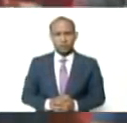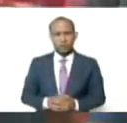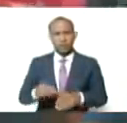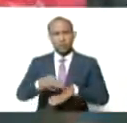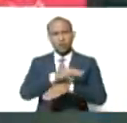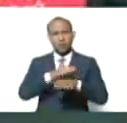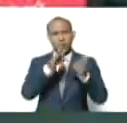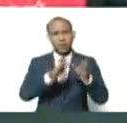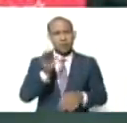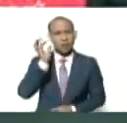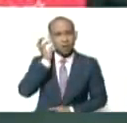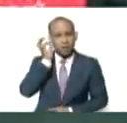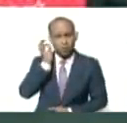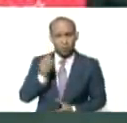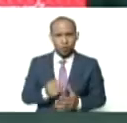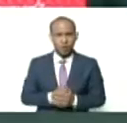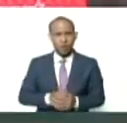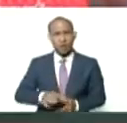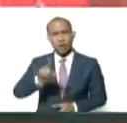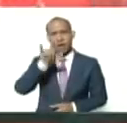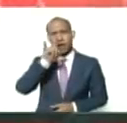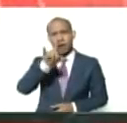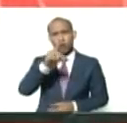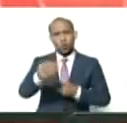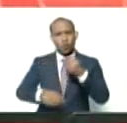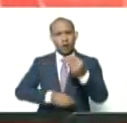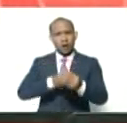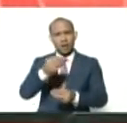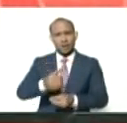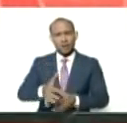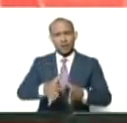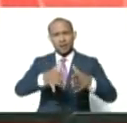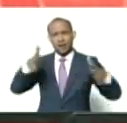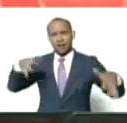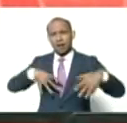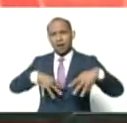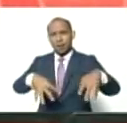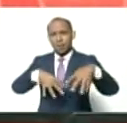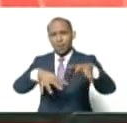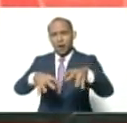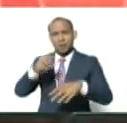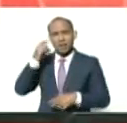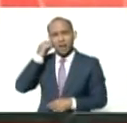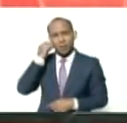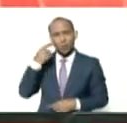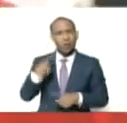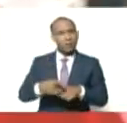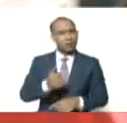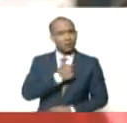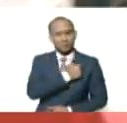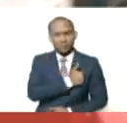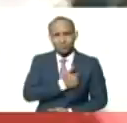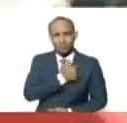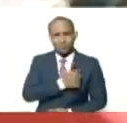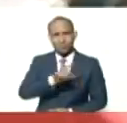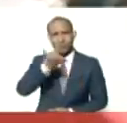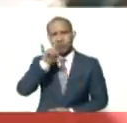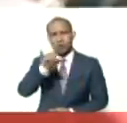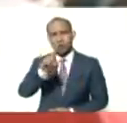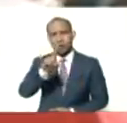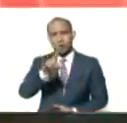Ministra de la Mujer, el lunes teníamos una gran marcha de la mujer. Lamentablemente, bueno, el lunes ya estamos